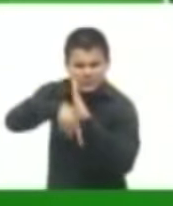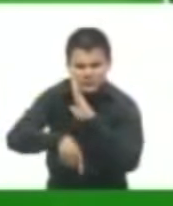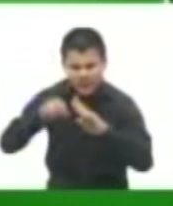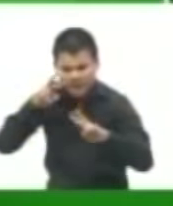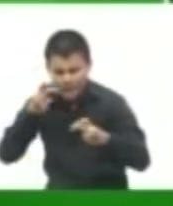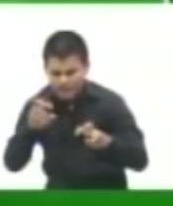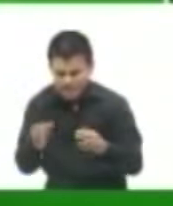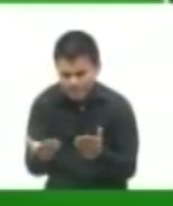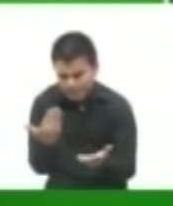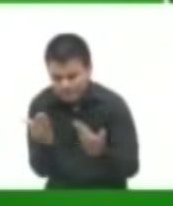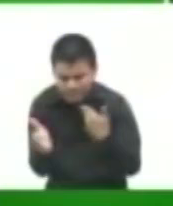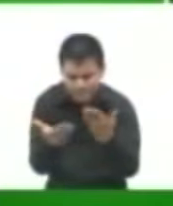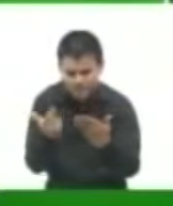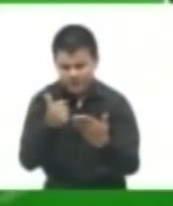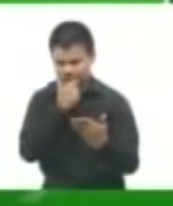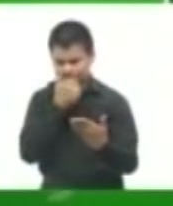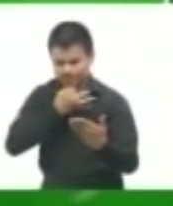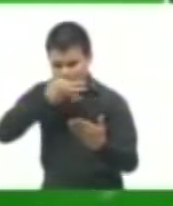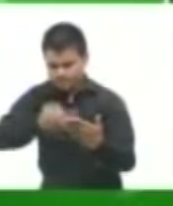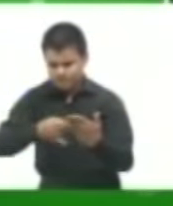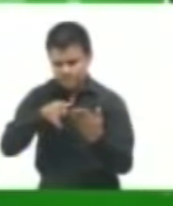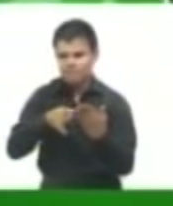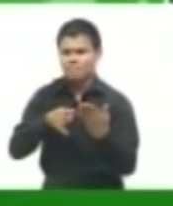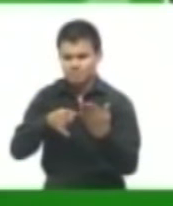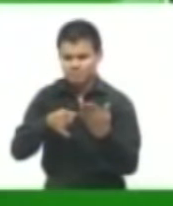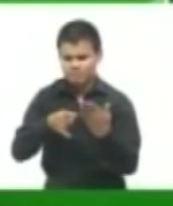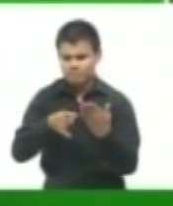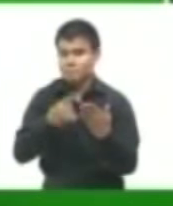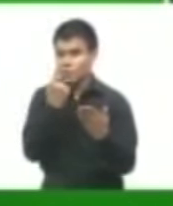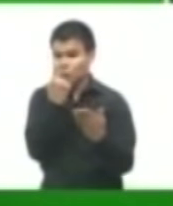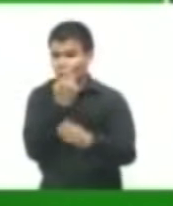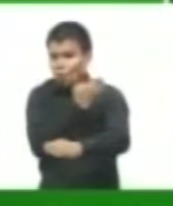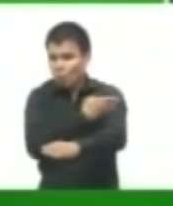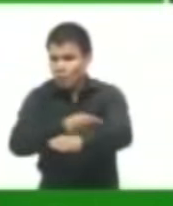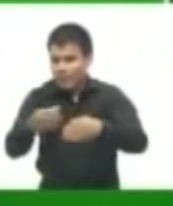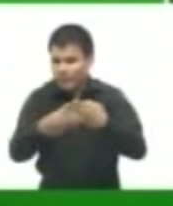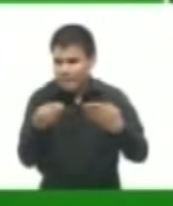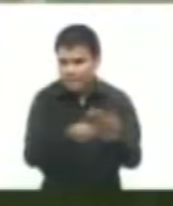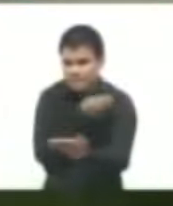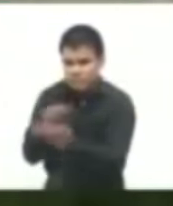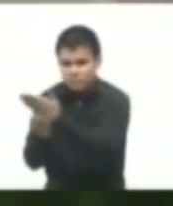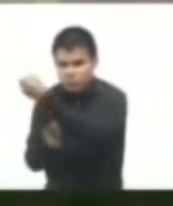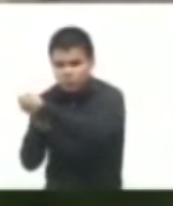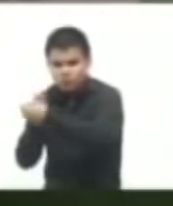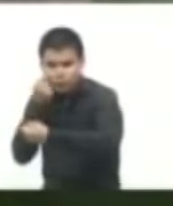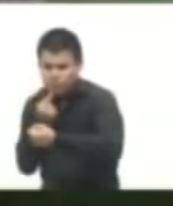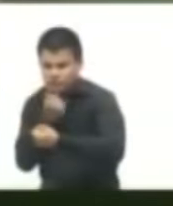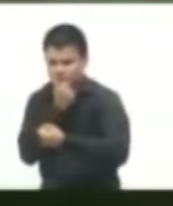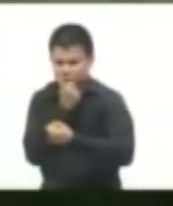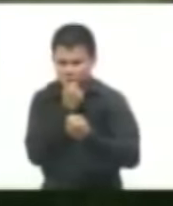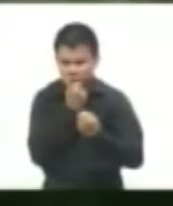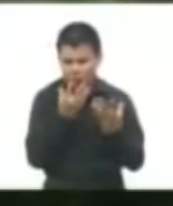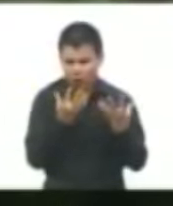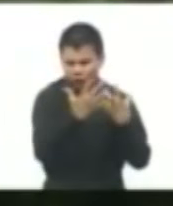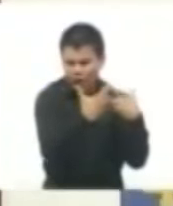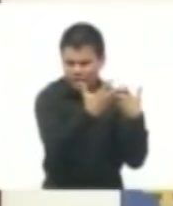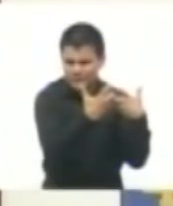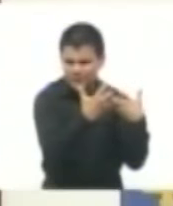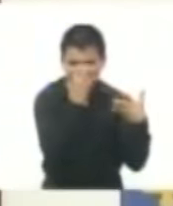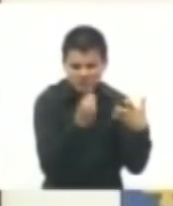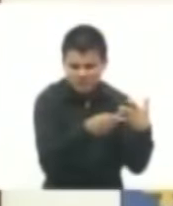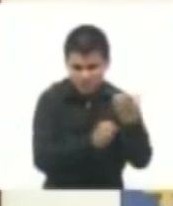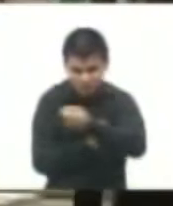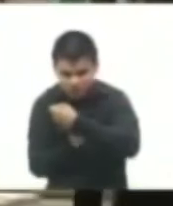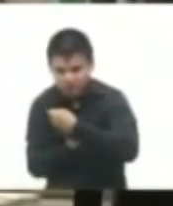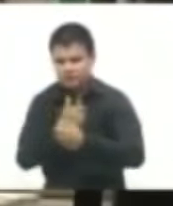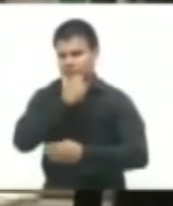tener elementos de juicio reales para poder tener una imagen de lo que ha ocurrido. Cabe resaltar que este es el inicio de la